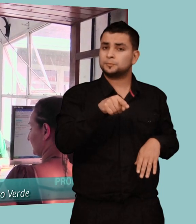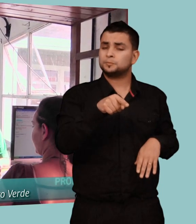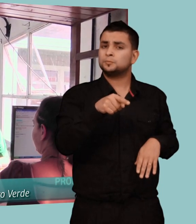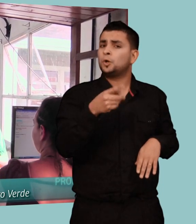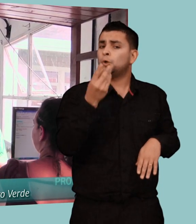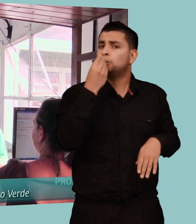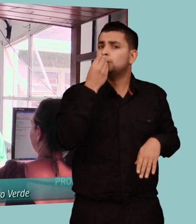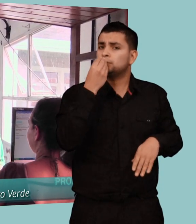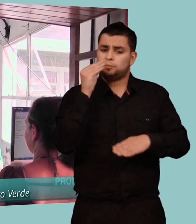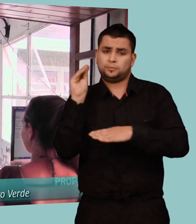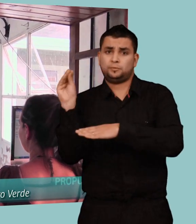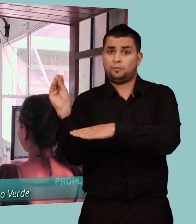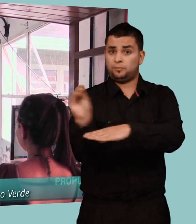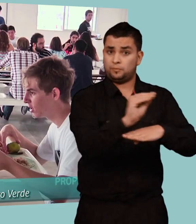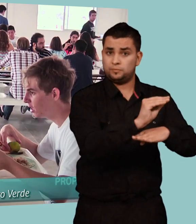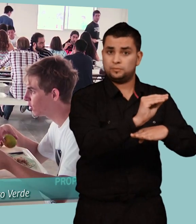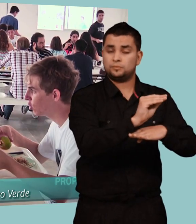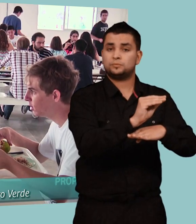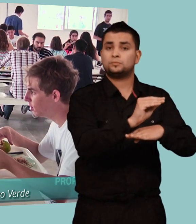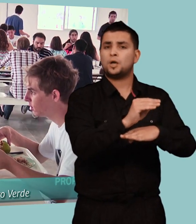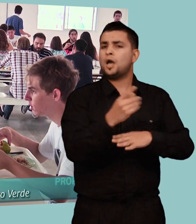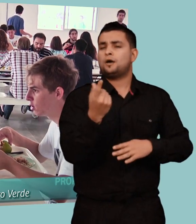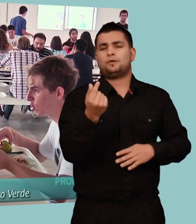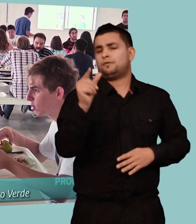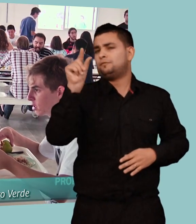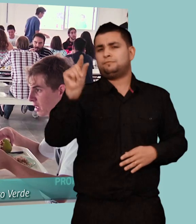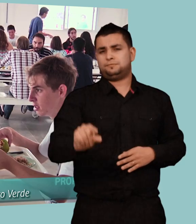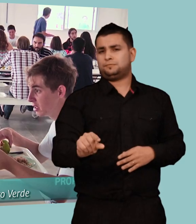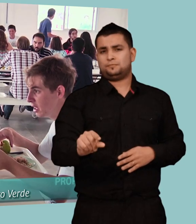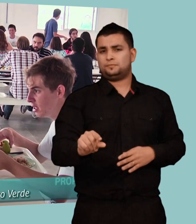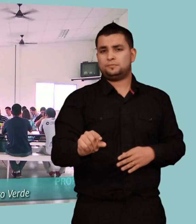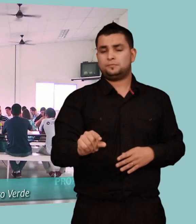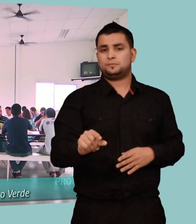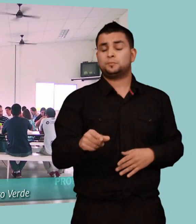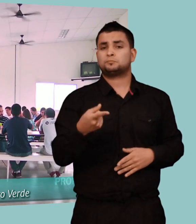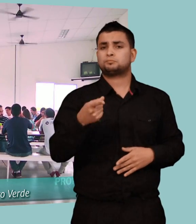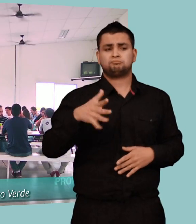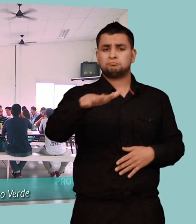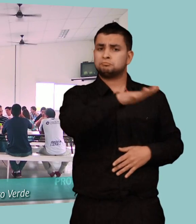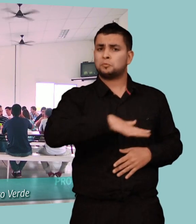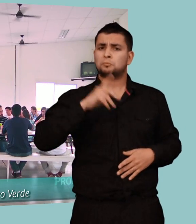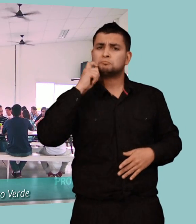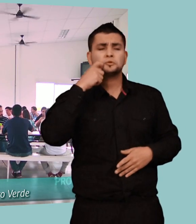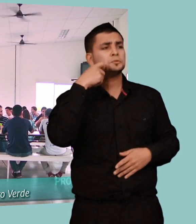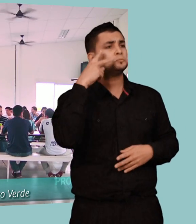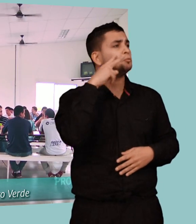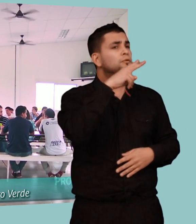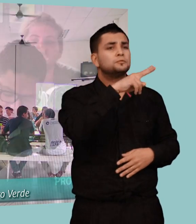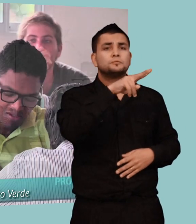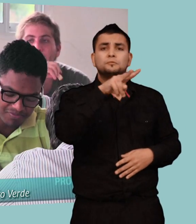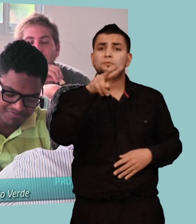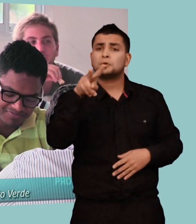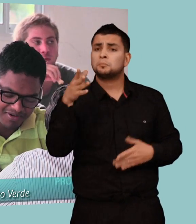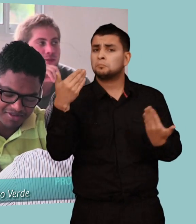las necesidades de comida a precios muy accesibles, un ambiente confortable y un lindo paisaje como para poder